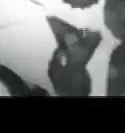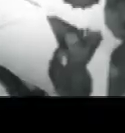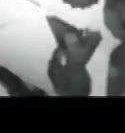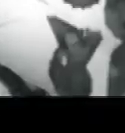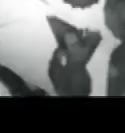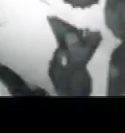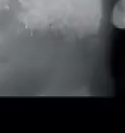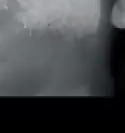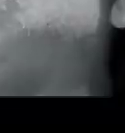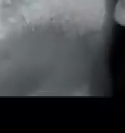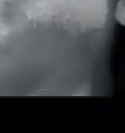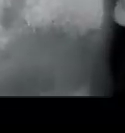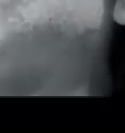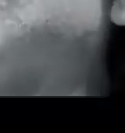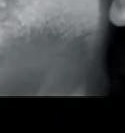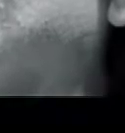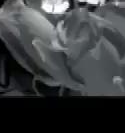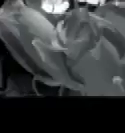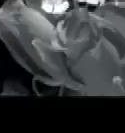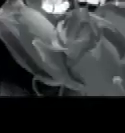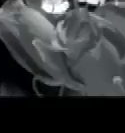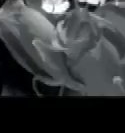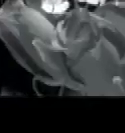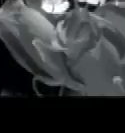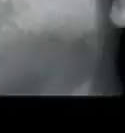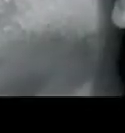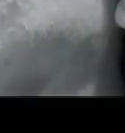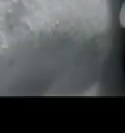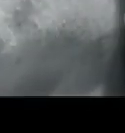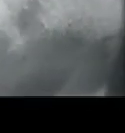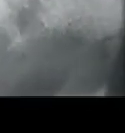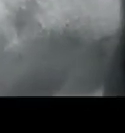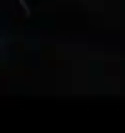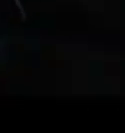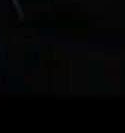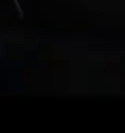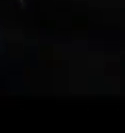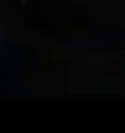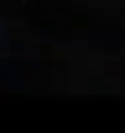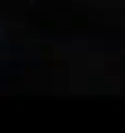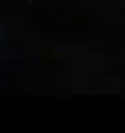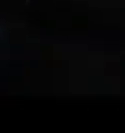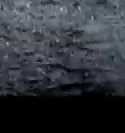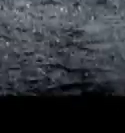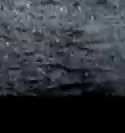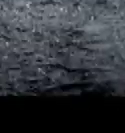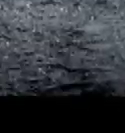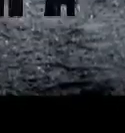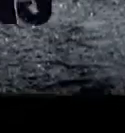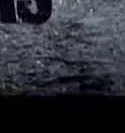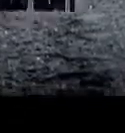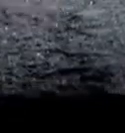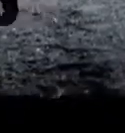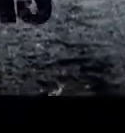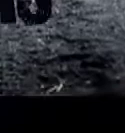suelte! ¿Tienes condón? Te lo advierto, ¿ah? ¿Por qué, Alberto? Elena. ¿Y el café?